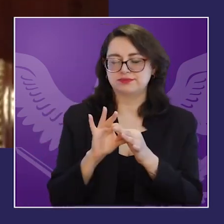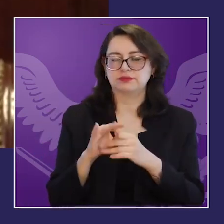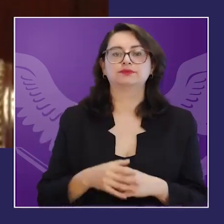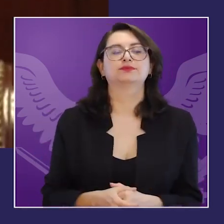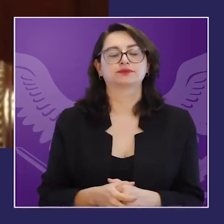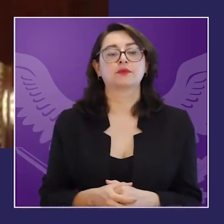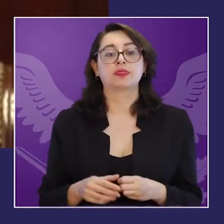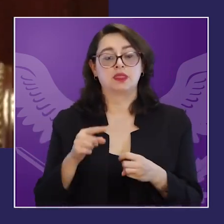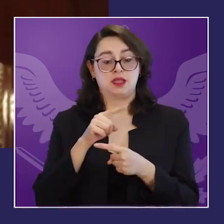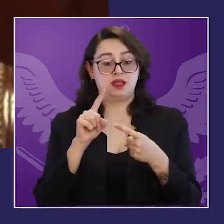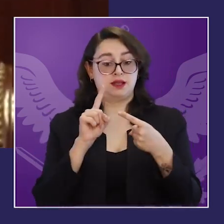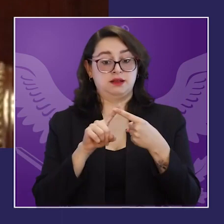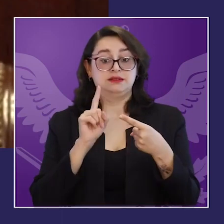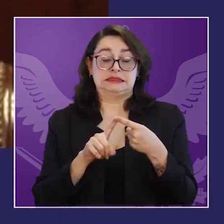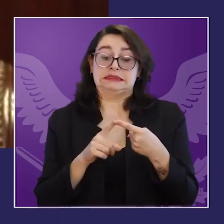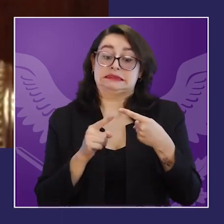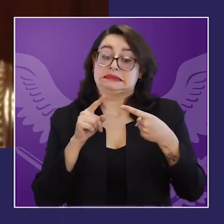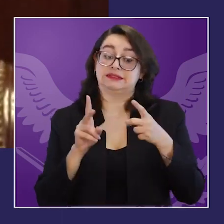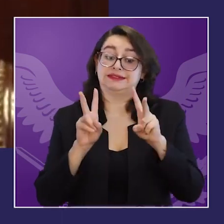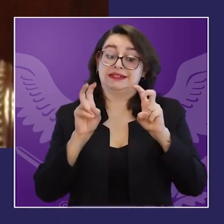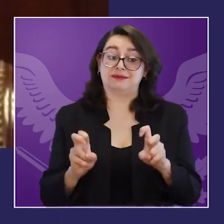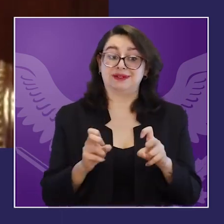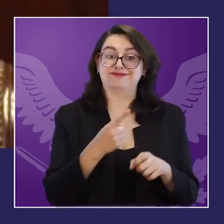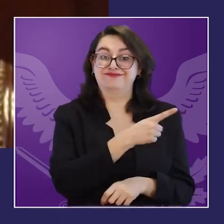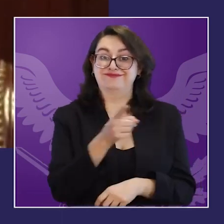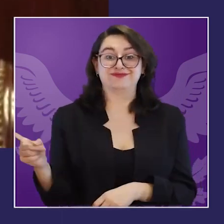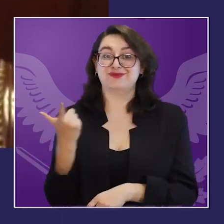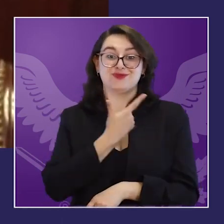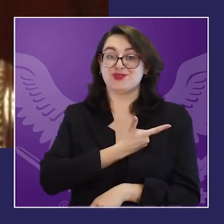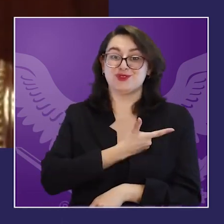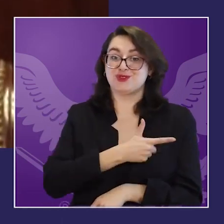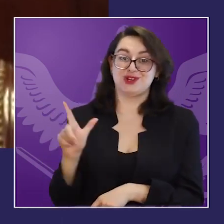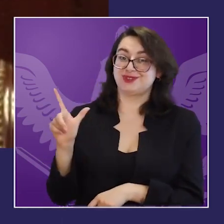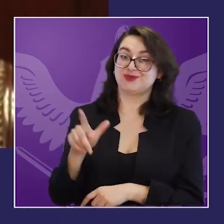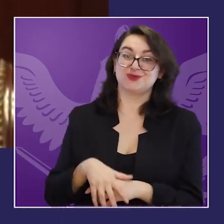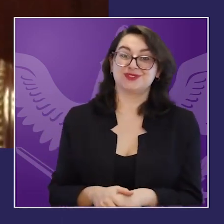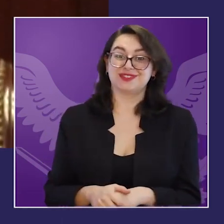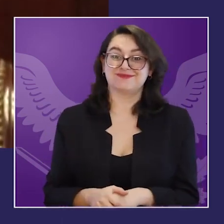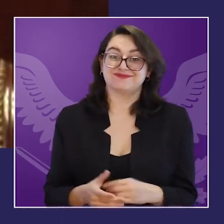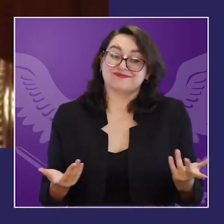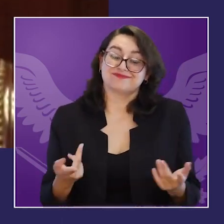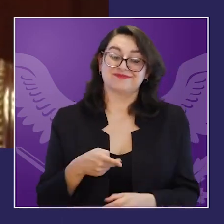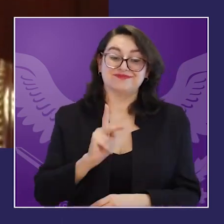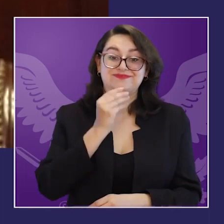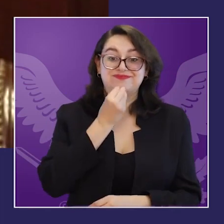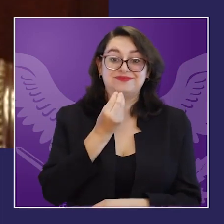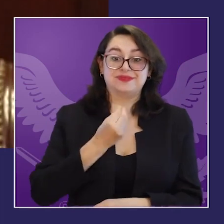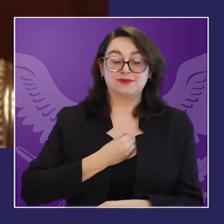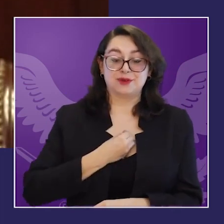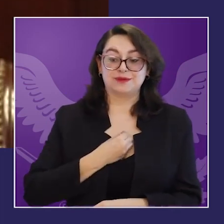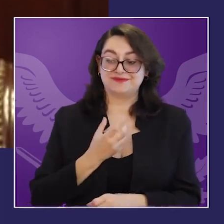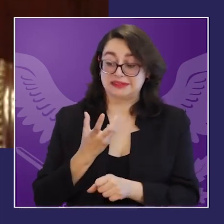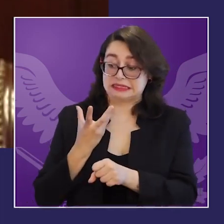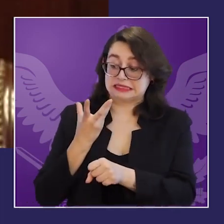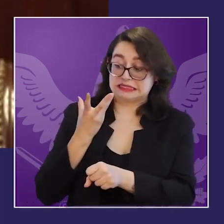muy taquillera y que está muy ligada a, pues decíamos esta mañana, ¿qué es reparador? Una